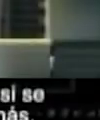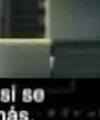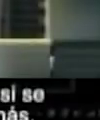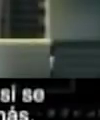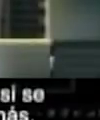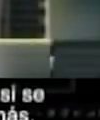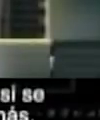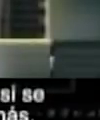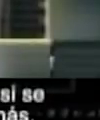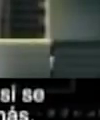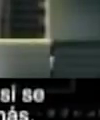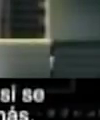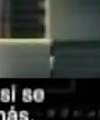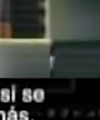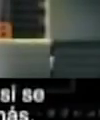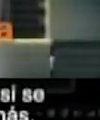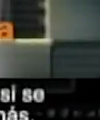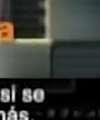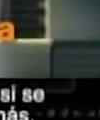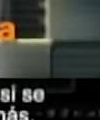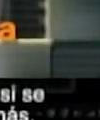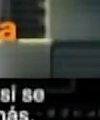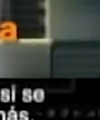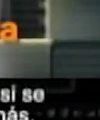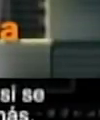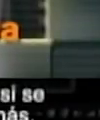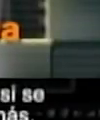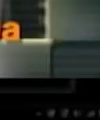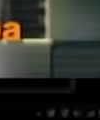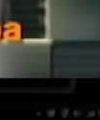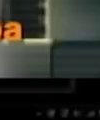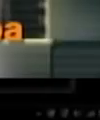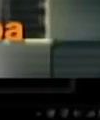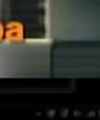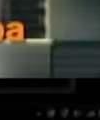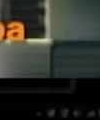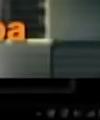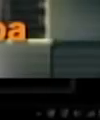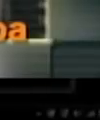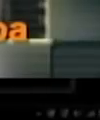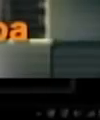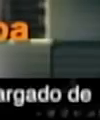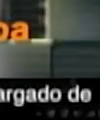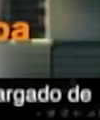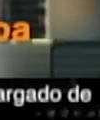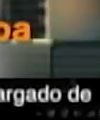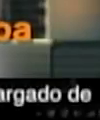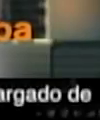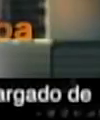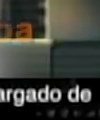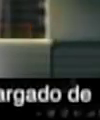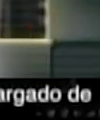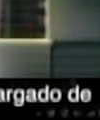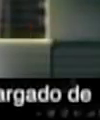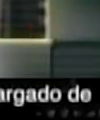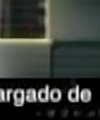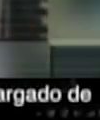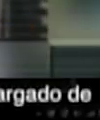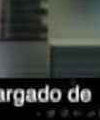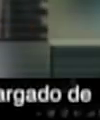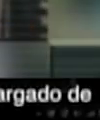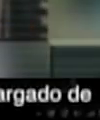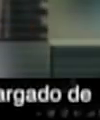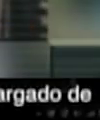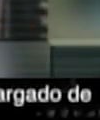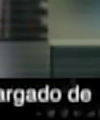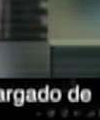tengo aquí los objetivos. Hay 2 unidades más, o sea, los encargados, los objetivos, las trancas correspondientes